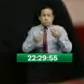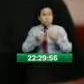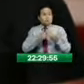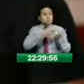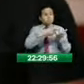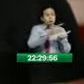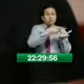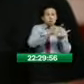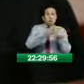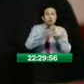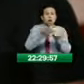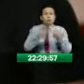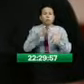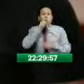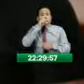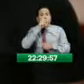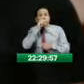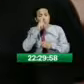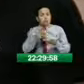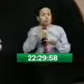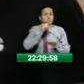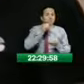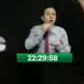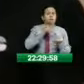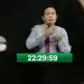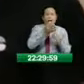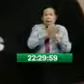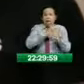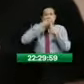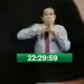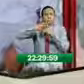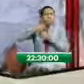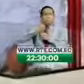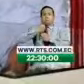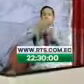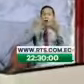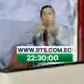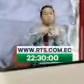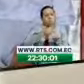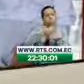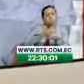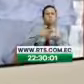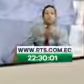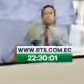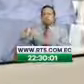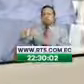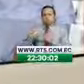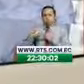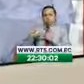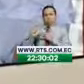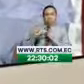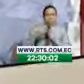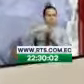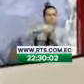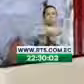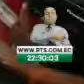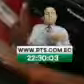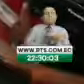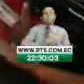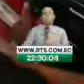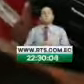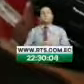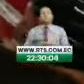chicos que estábamos pendientes con todos sus pagos por estos meses que no pudimos trabajar. Estos montos son destinados para los emprendedores o personas que